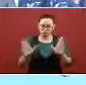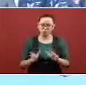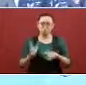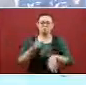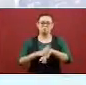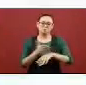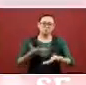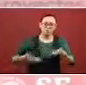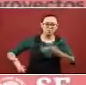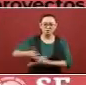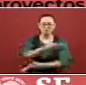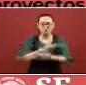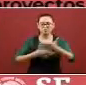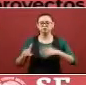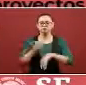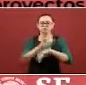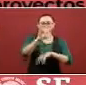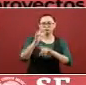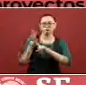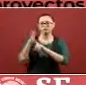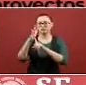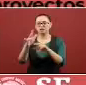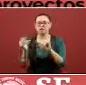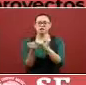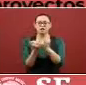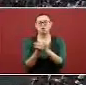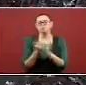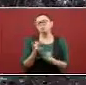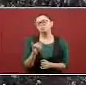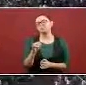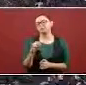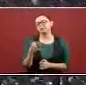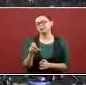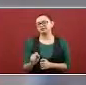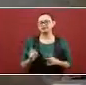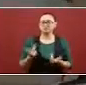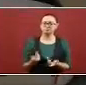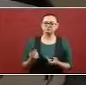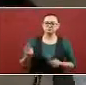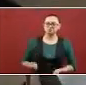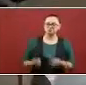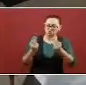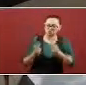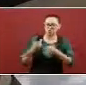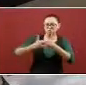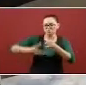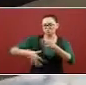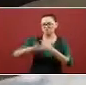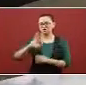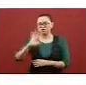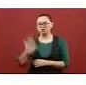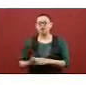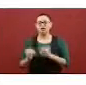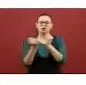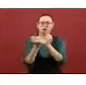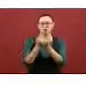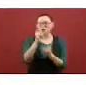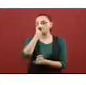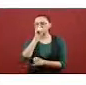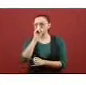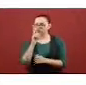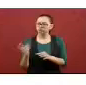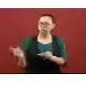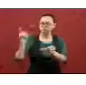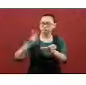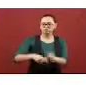participantes. El Instituto de Investigación y Desarrollo Tecnológico de la Armada de México se creó el 16 de septiembre del 2001 con la misión